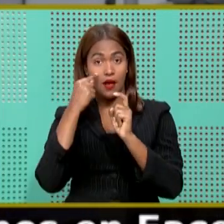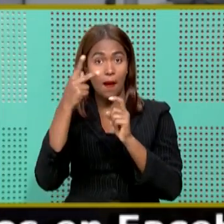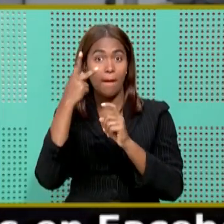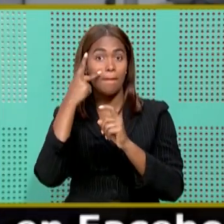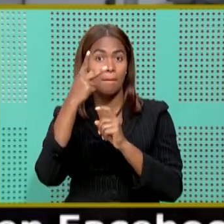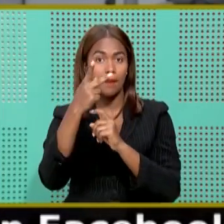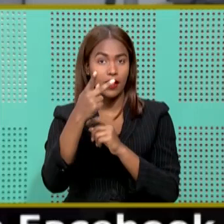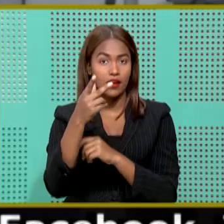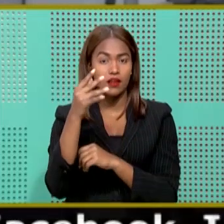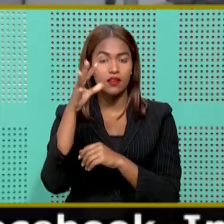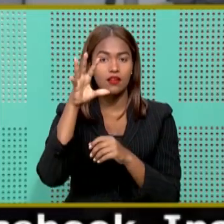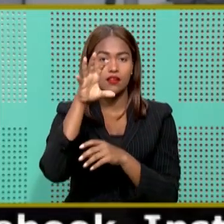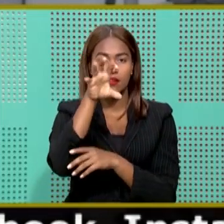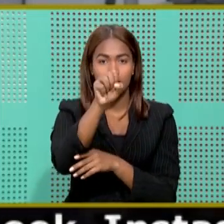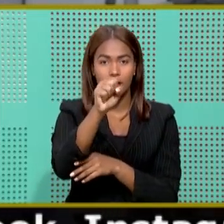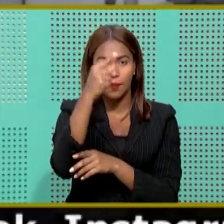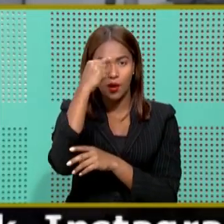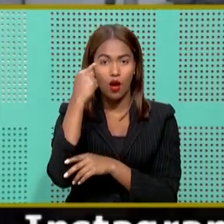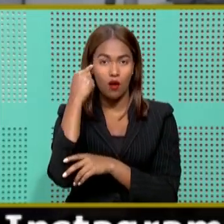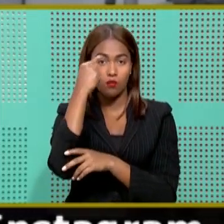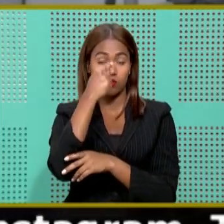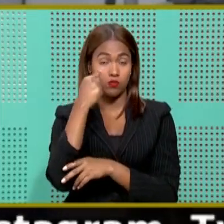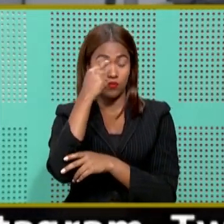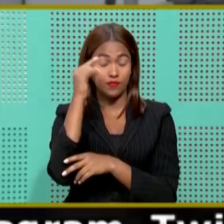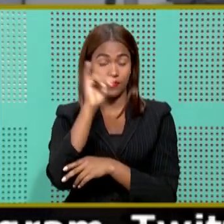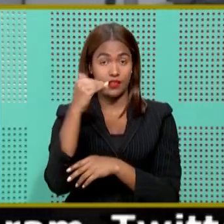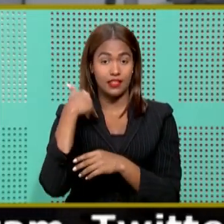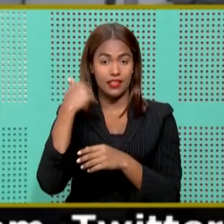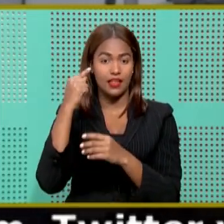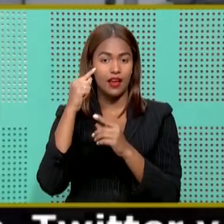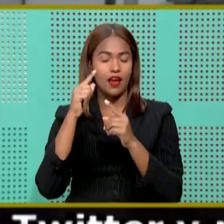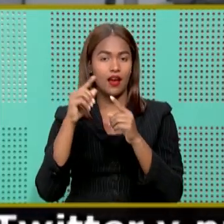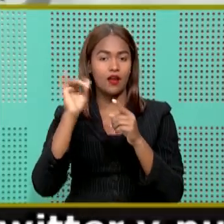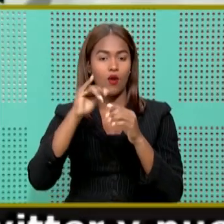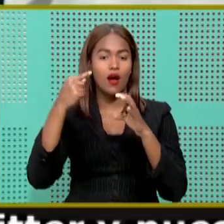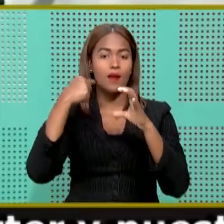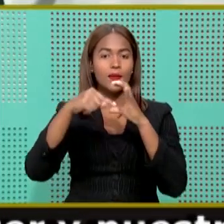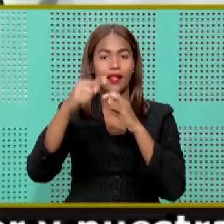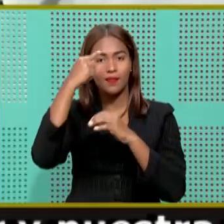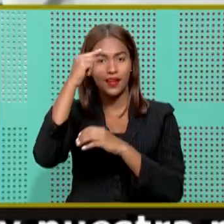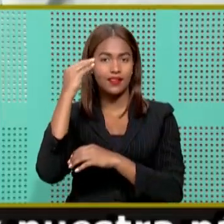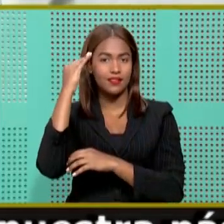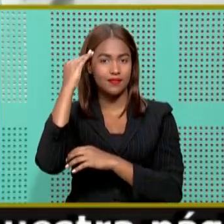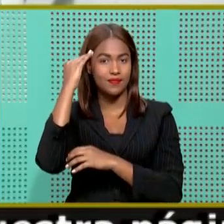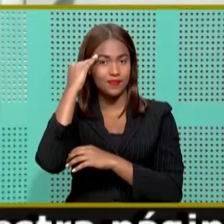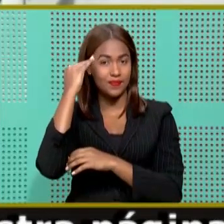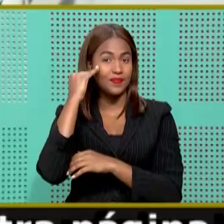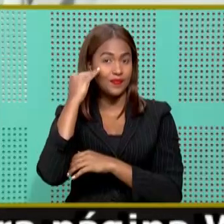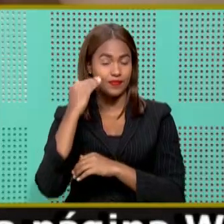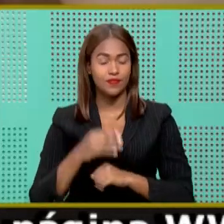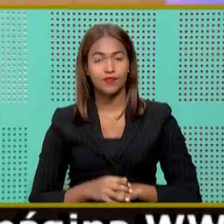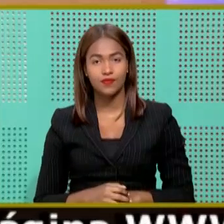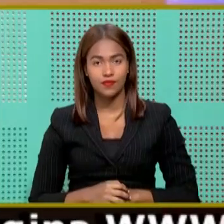eléctrica captada por el nervio óptico y llevada al cerebro, donde se produce la visión.